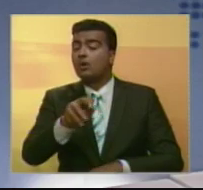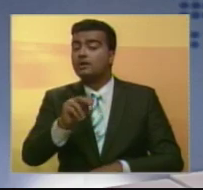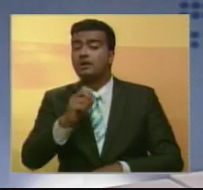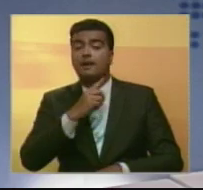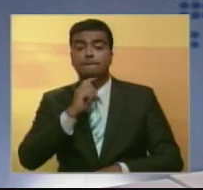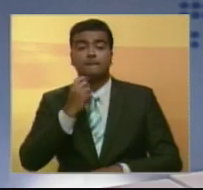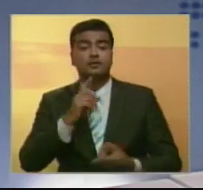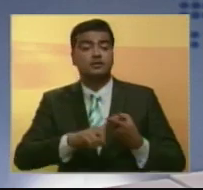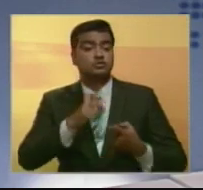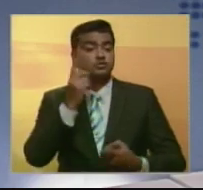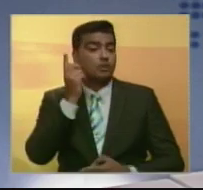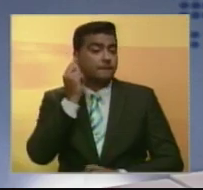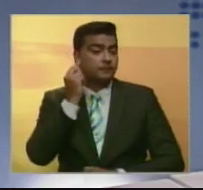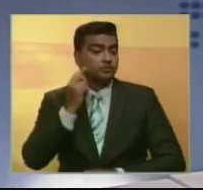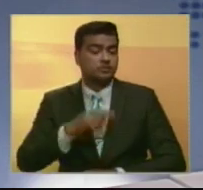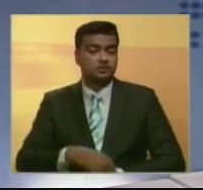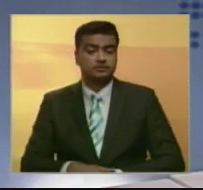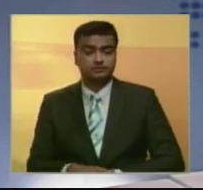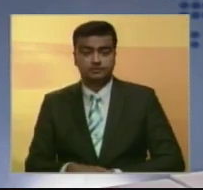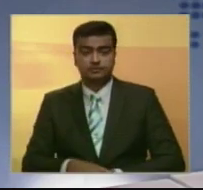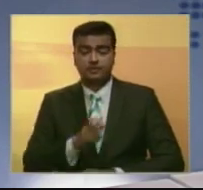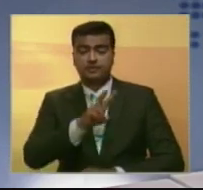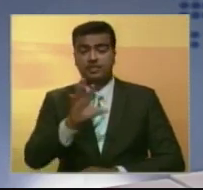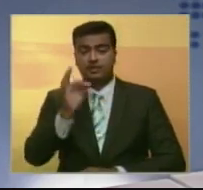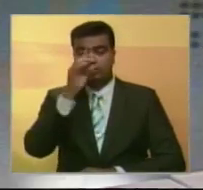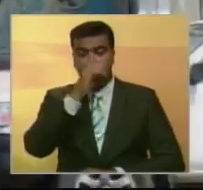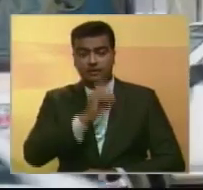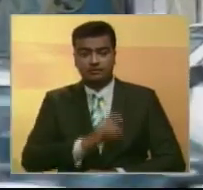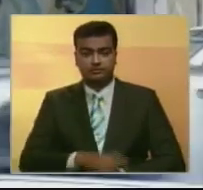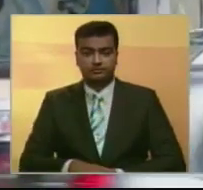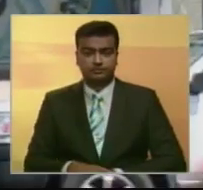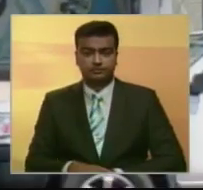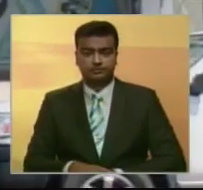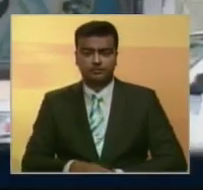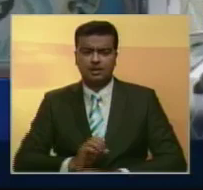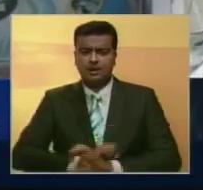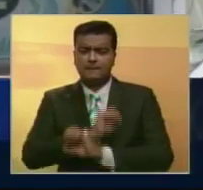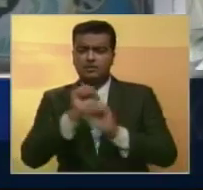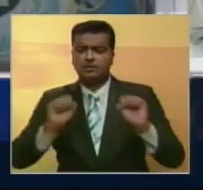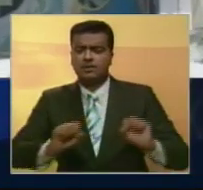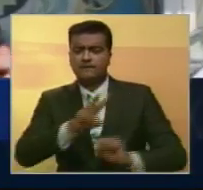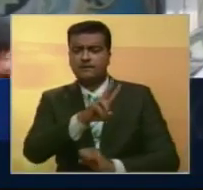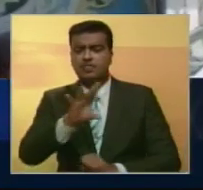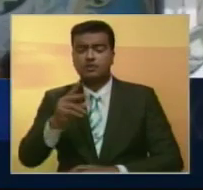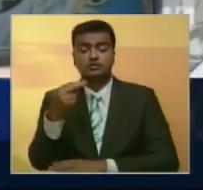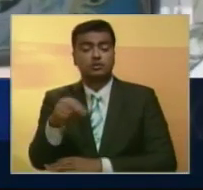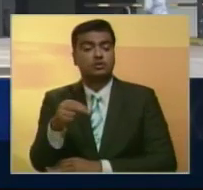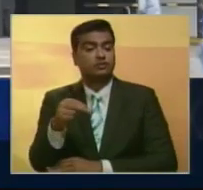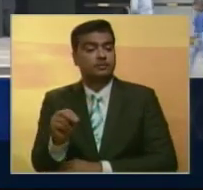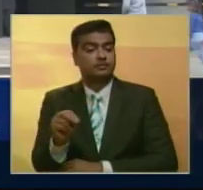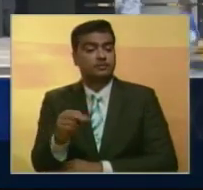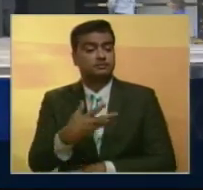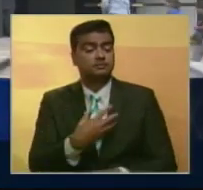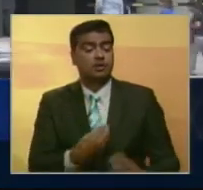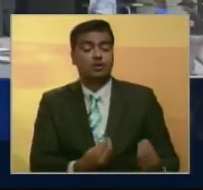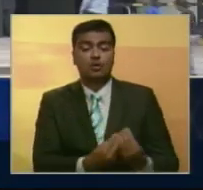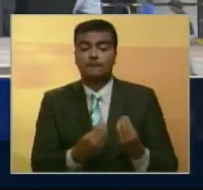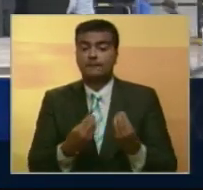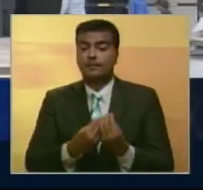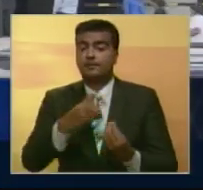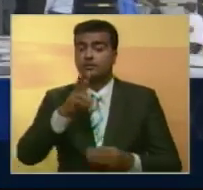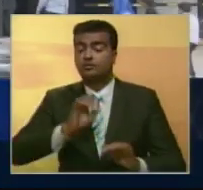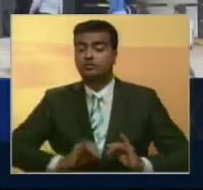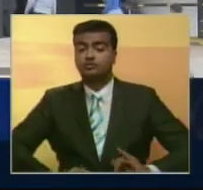su esposa Geraldine Imilset, de 29 años. En la madrugada del 28 de noviembre, Imilset, acompañada por sus 2